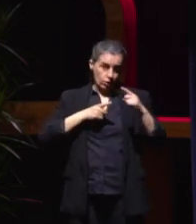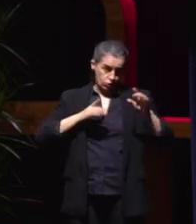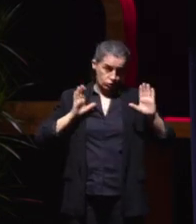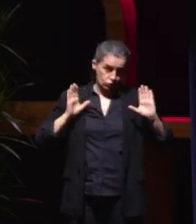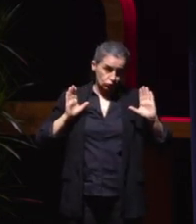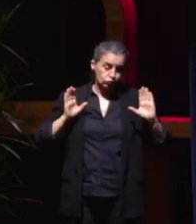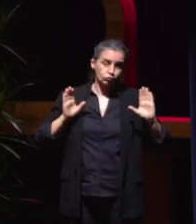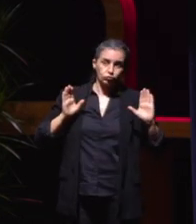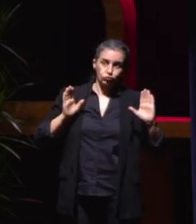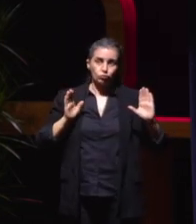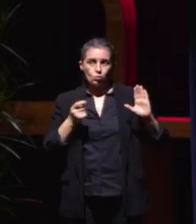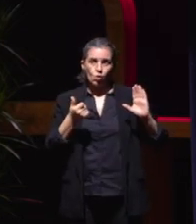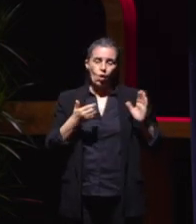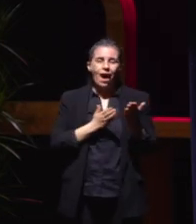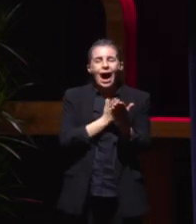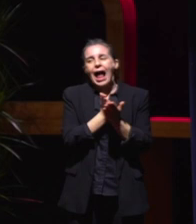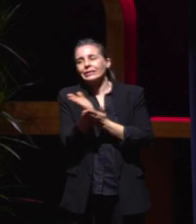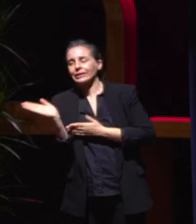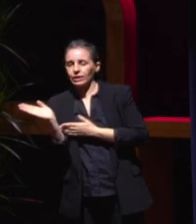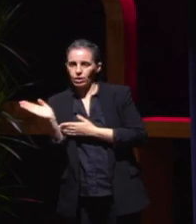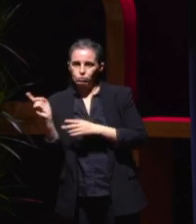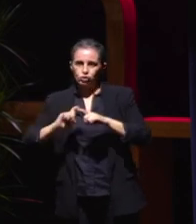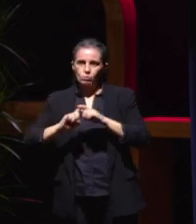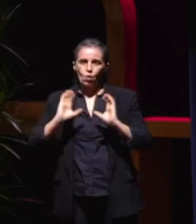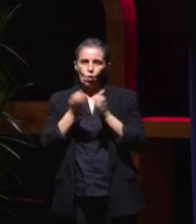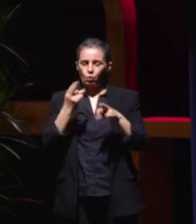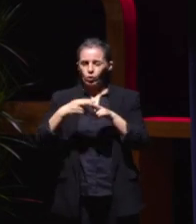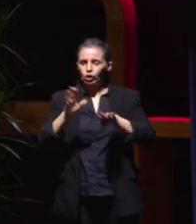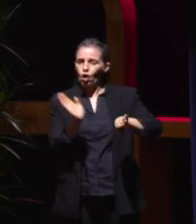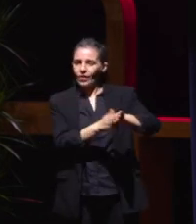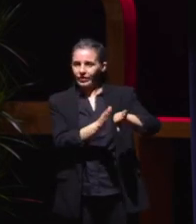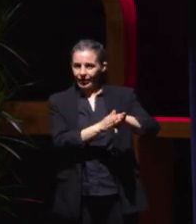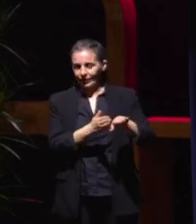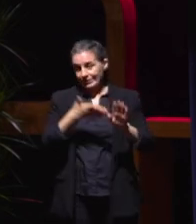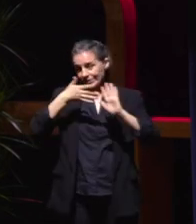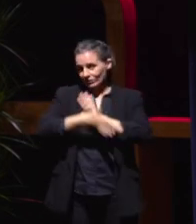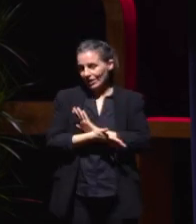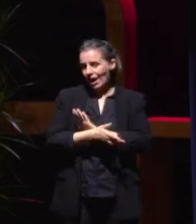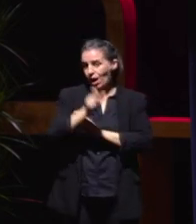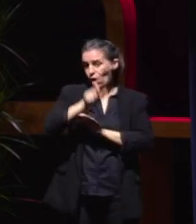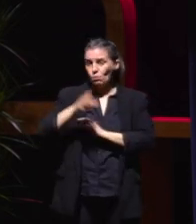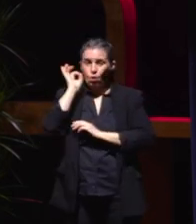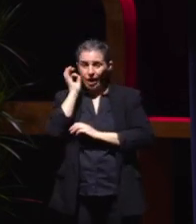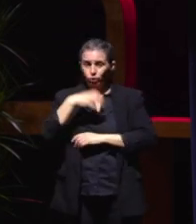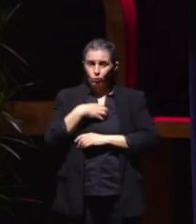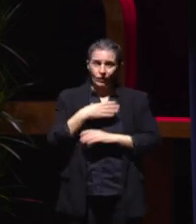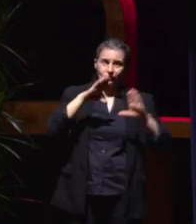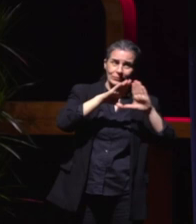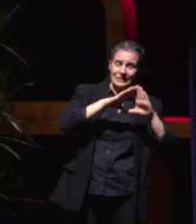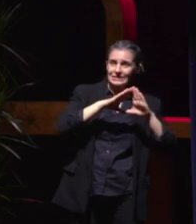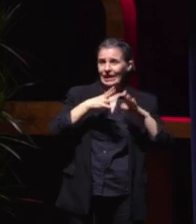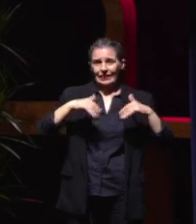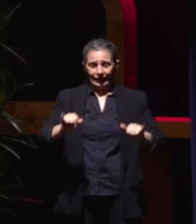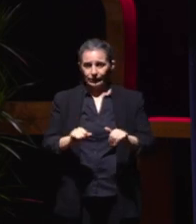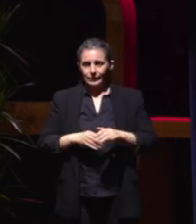como te diría yo alternativos y de izquierdas Es decir para que veas que ser mujer no se puede ser en ninguna parte ni feminista en menos